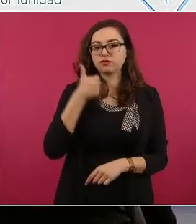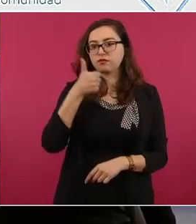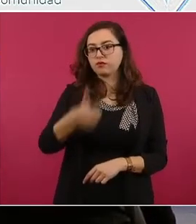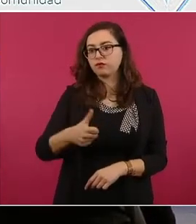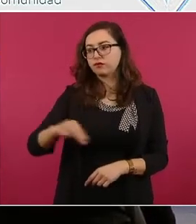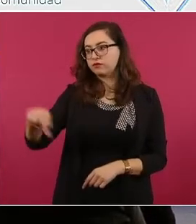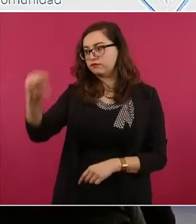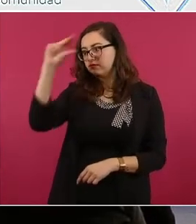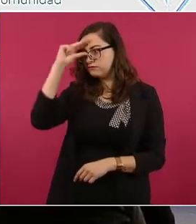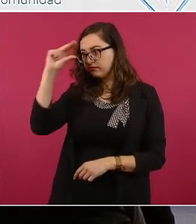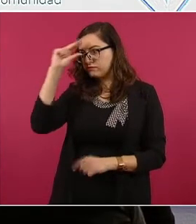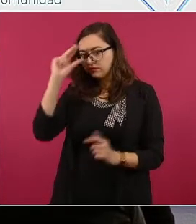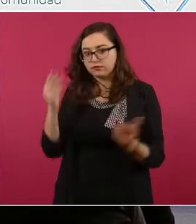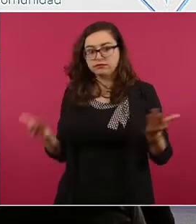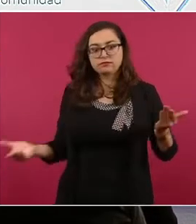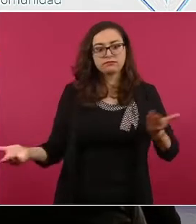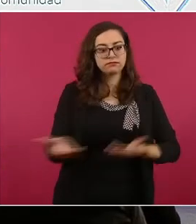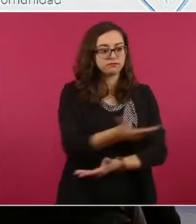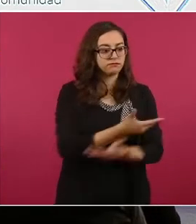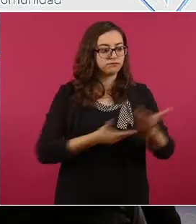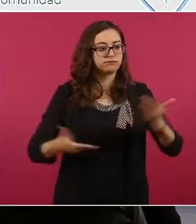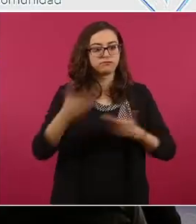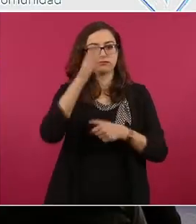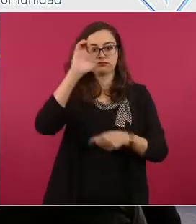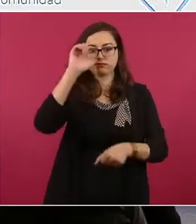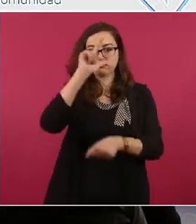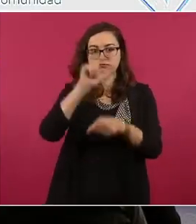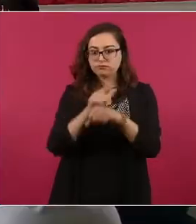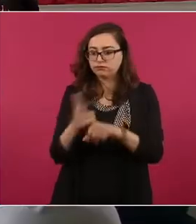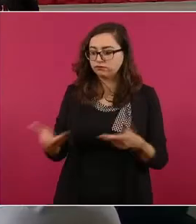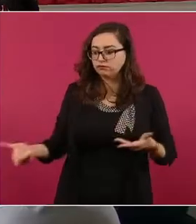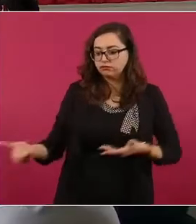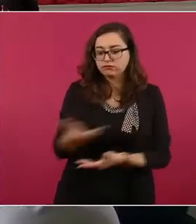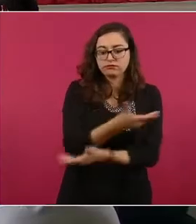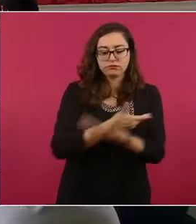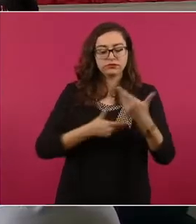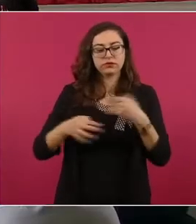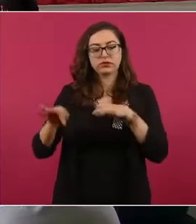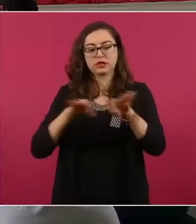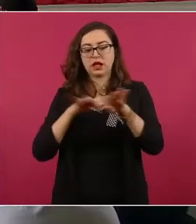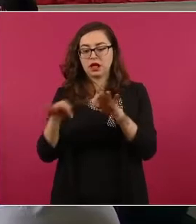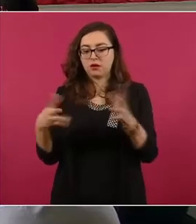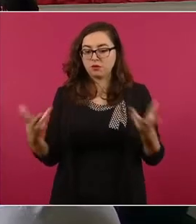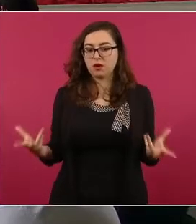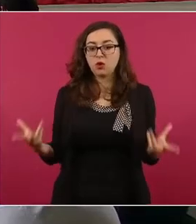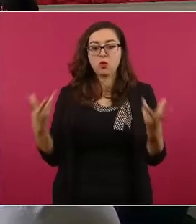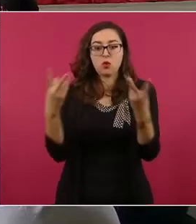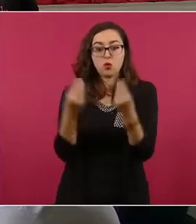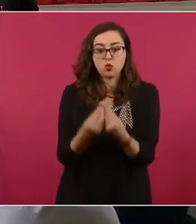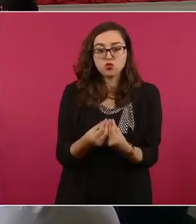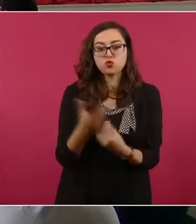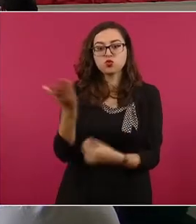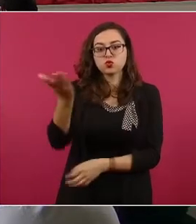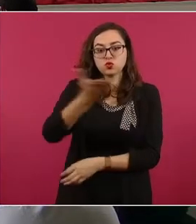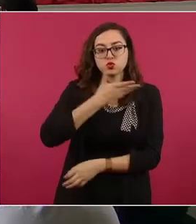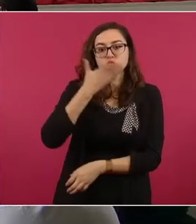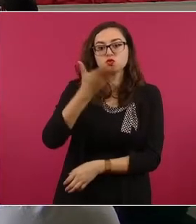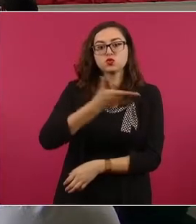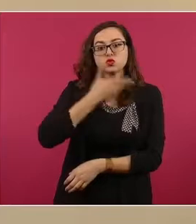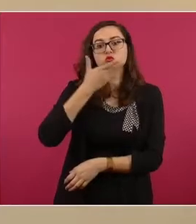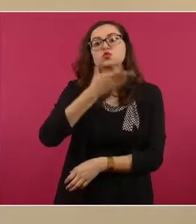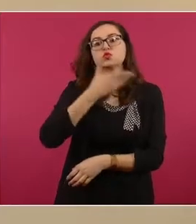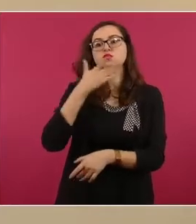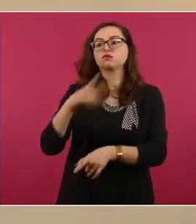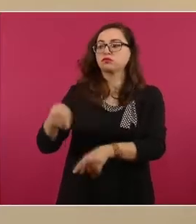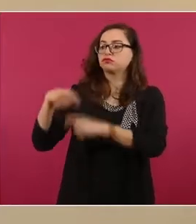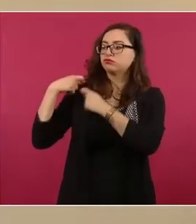saberes, esta interculturalidad y trabajo colaborativo con los conocimientos tradicionales, y